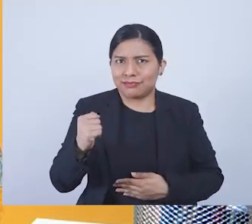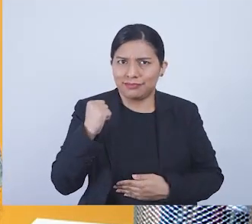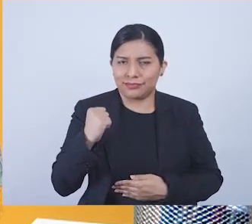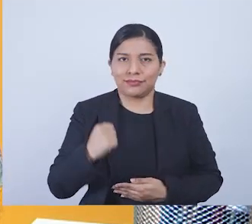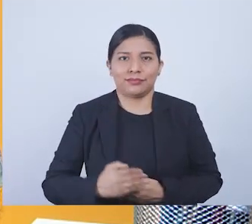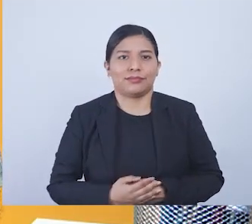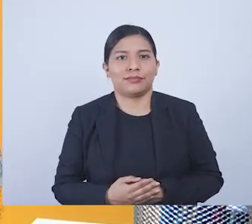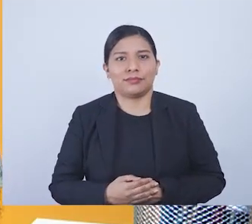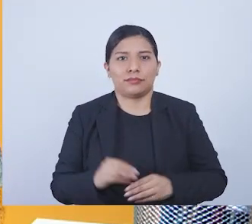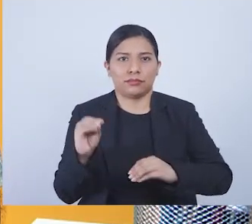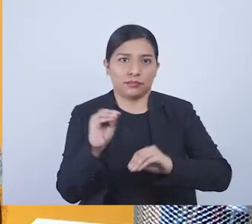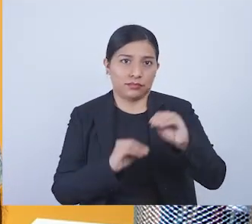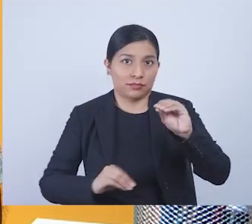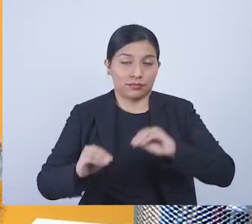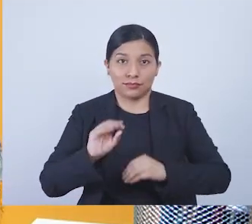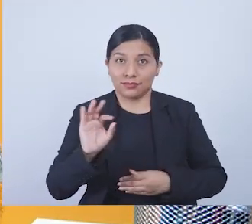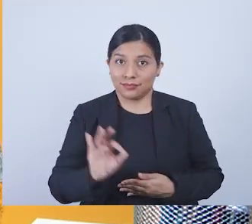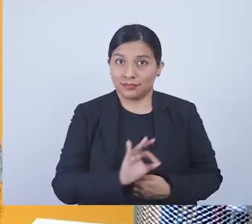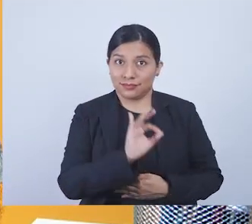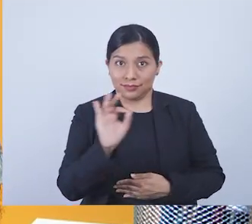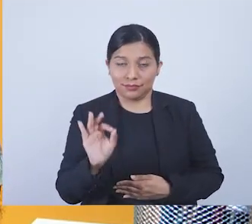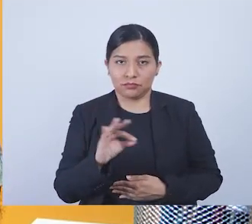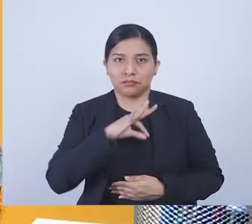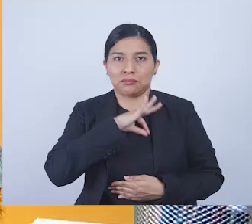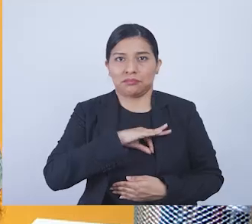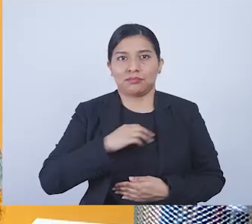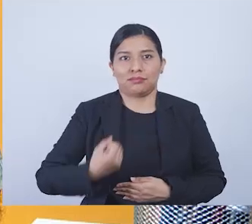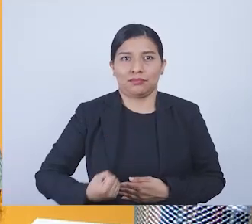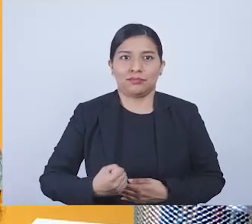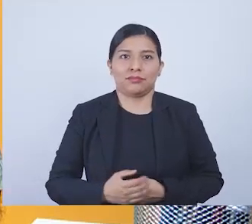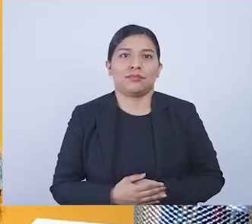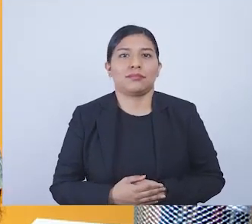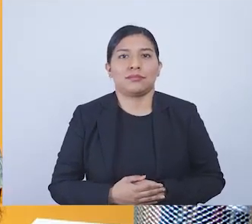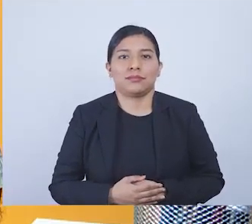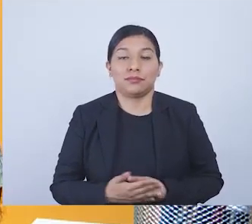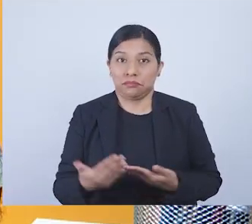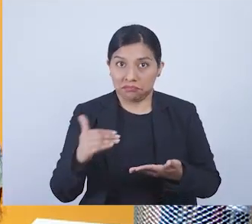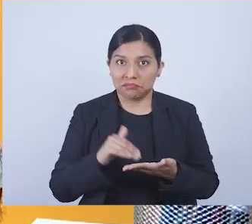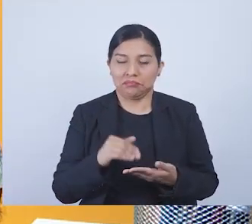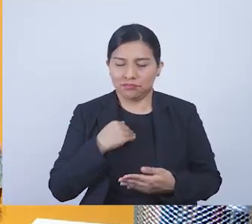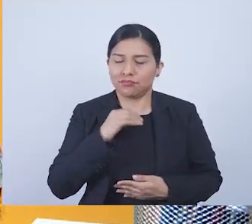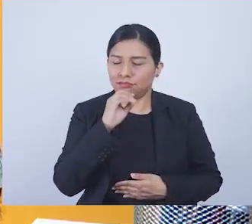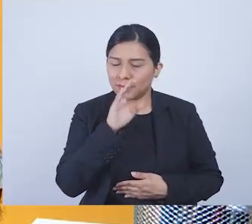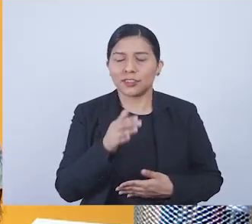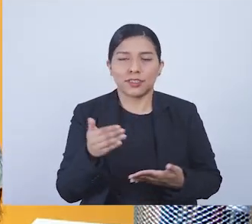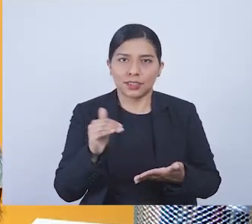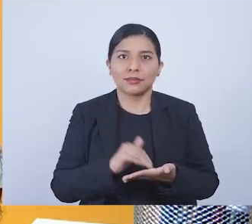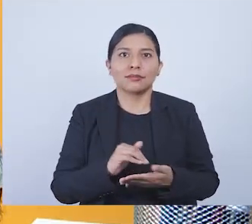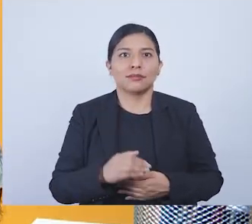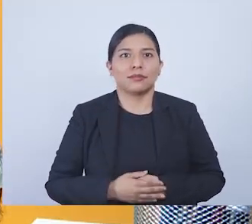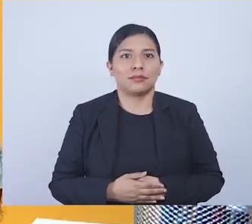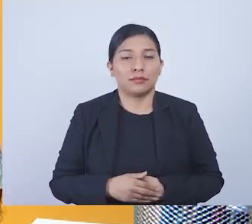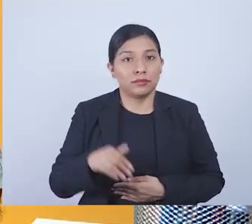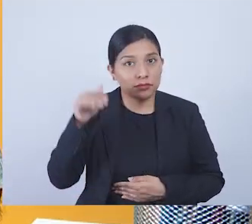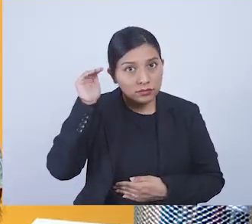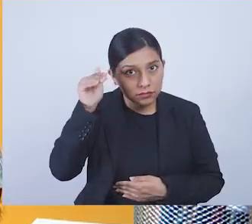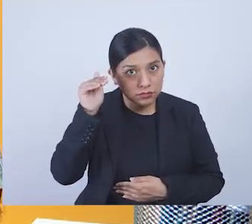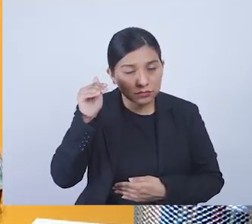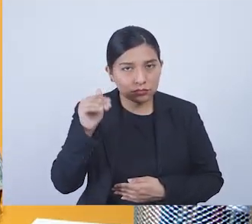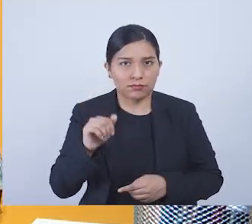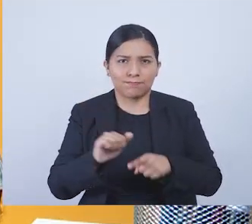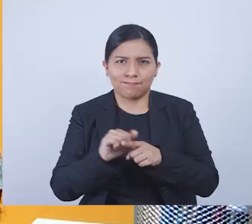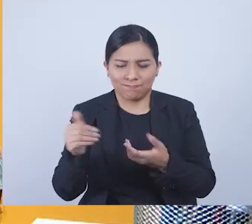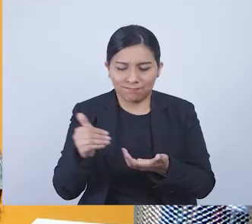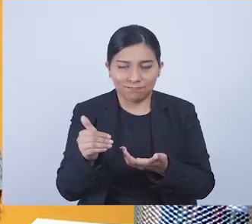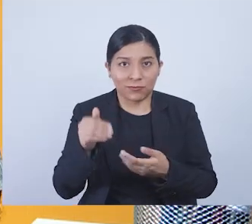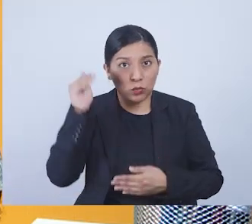replantearla, para que el estudiante se beneficie. Repito y reitero, lo formativo y lo educativo de la educación